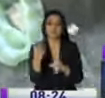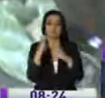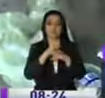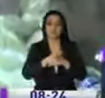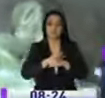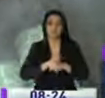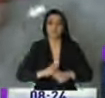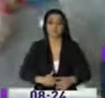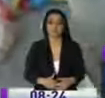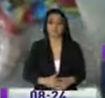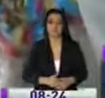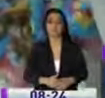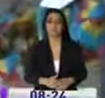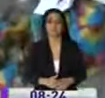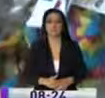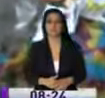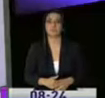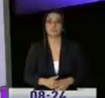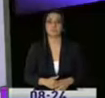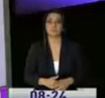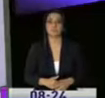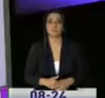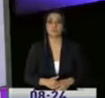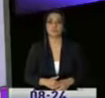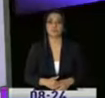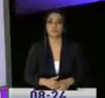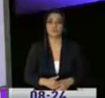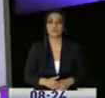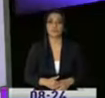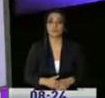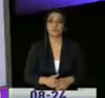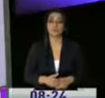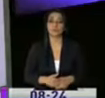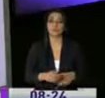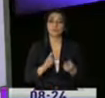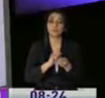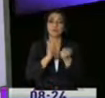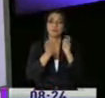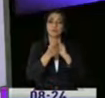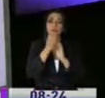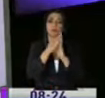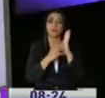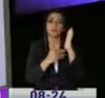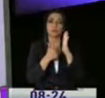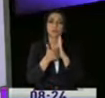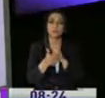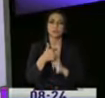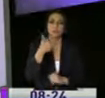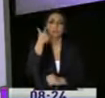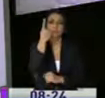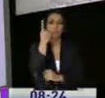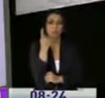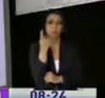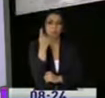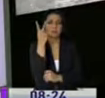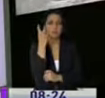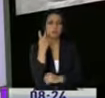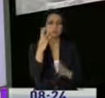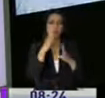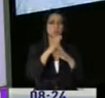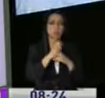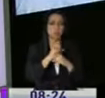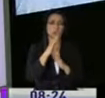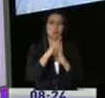informó Sofía Vintimilla. No será autoridades que hay que cambiar el horario de recolección. Me parece que 11 o 12 de la noche es un